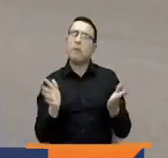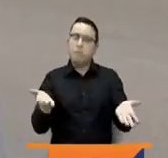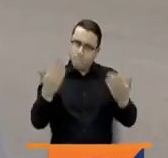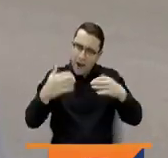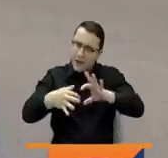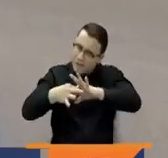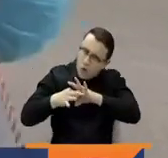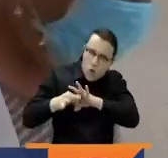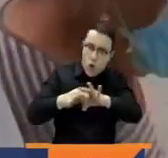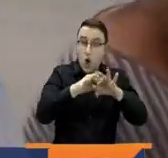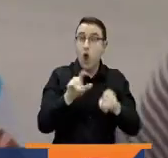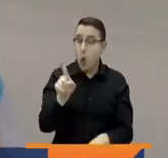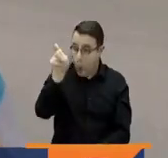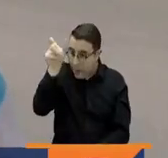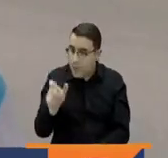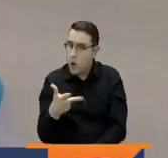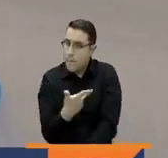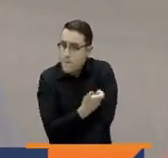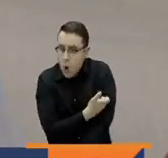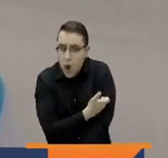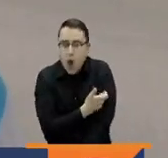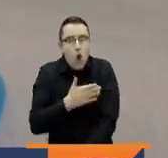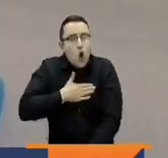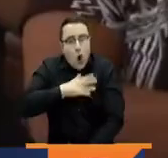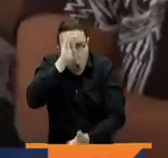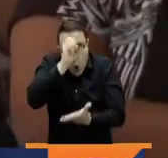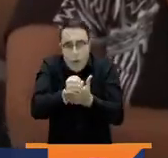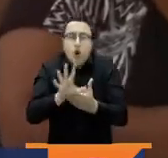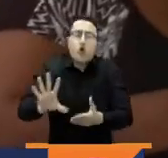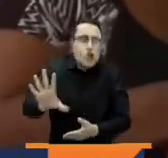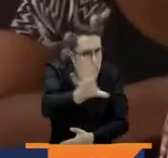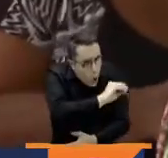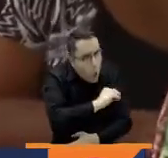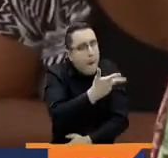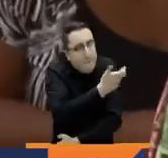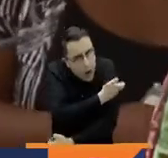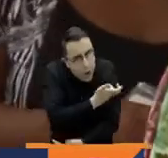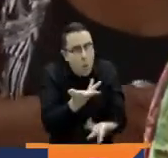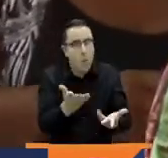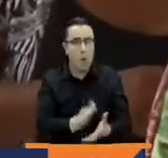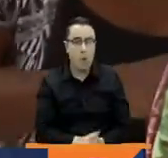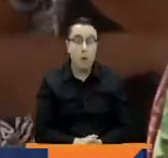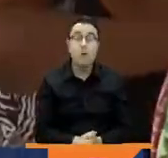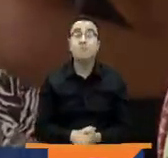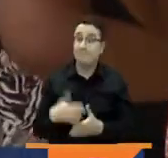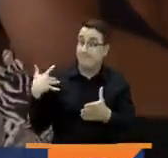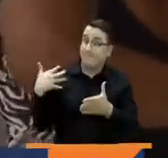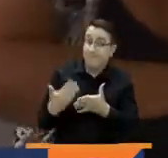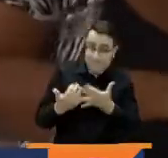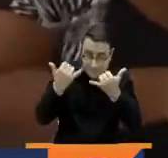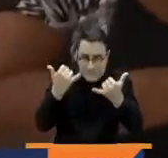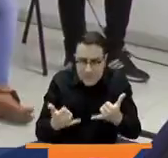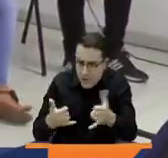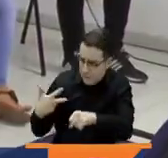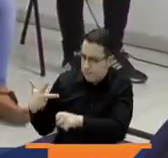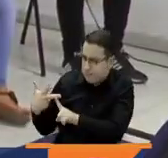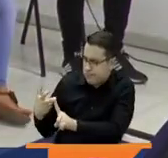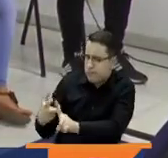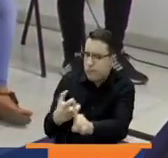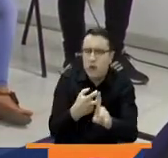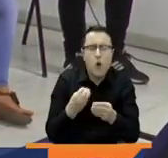se vacuna uno, para mí, mi concepto es que todos nos vacunamos. A la fecha, en la ciudad se han aplicado 800.500